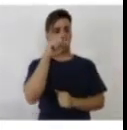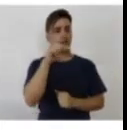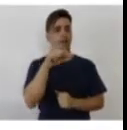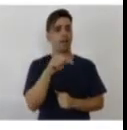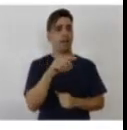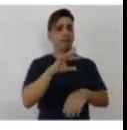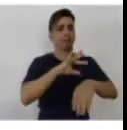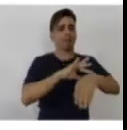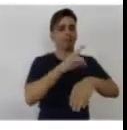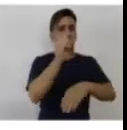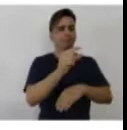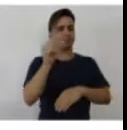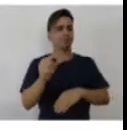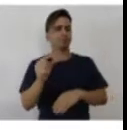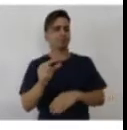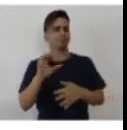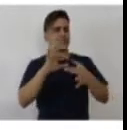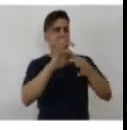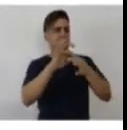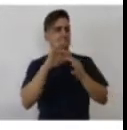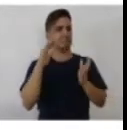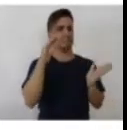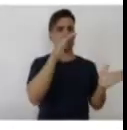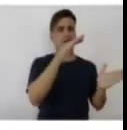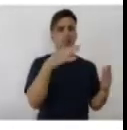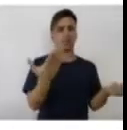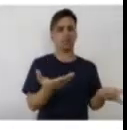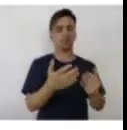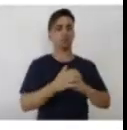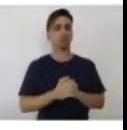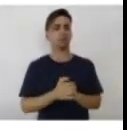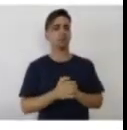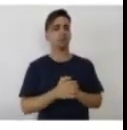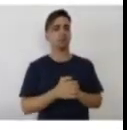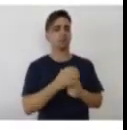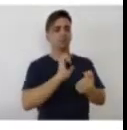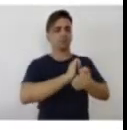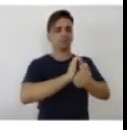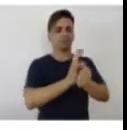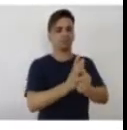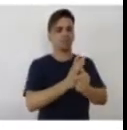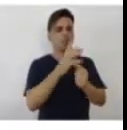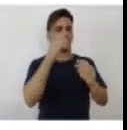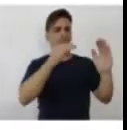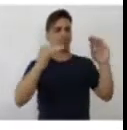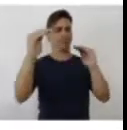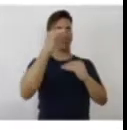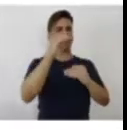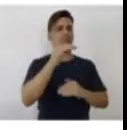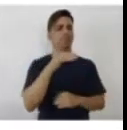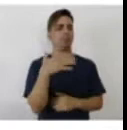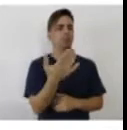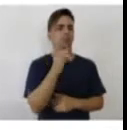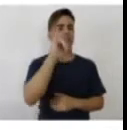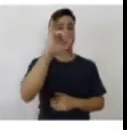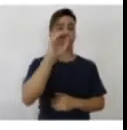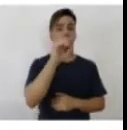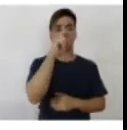de los enfermos en estado crítico de la COVID-19 está por encima de los 60